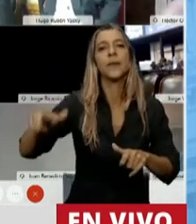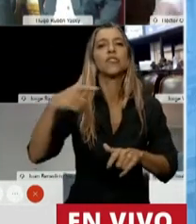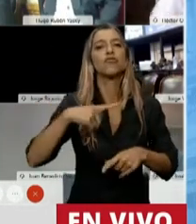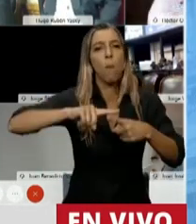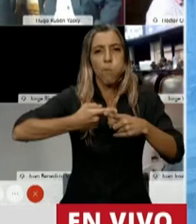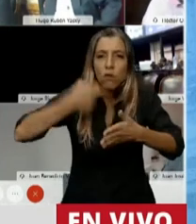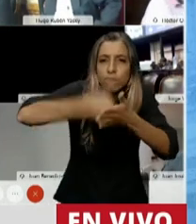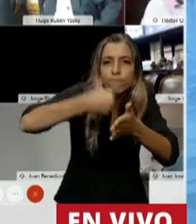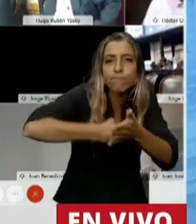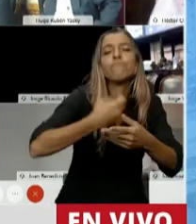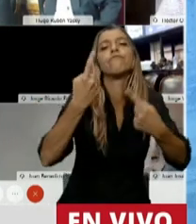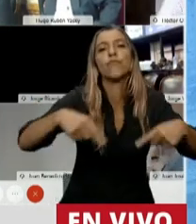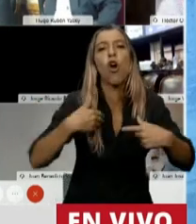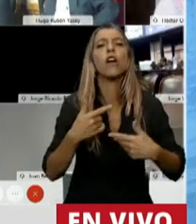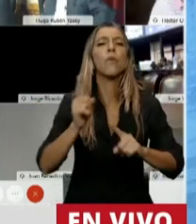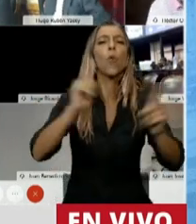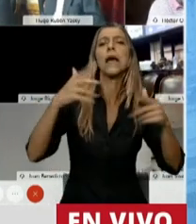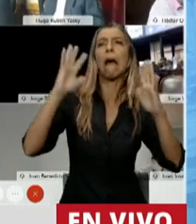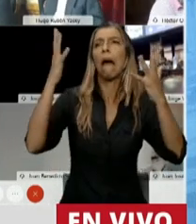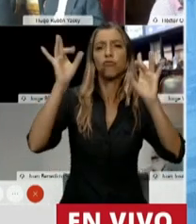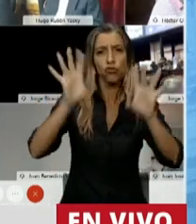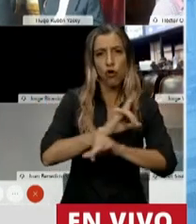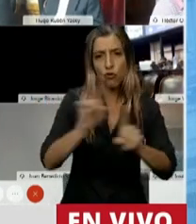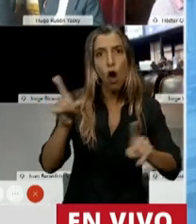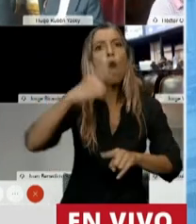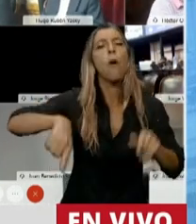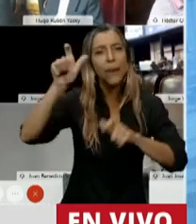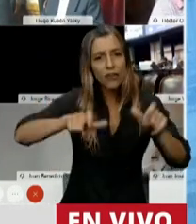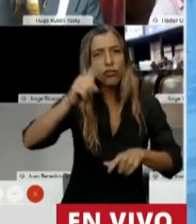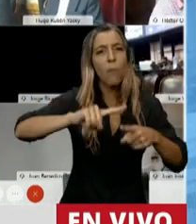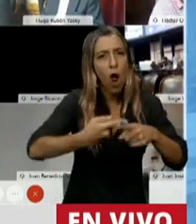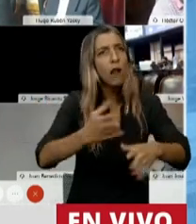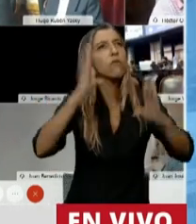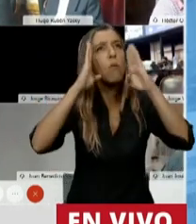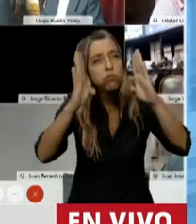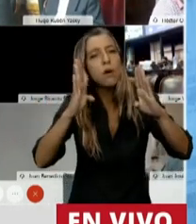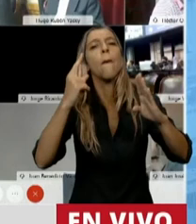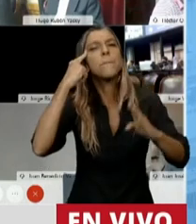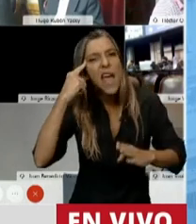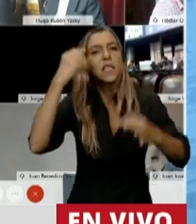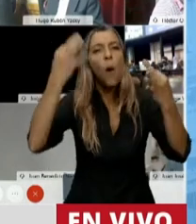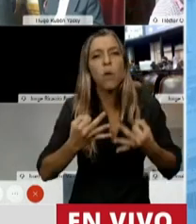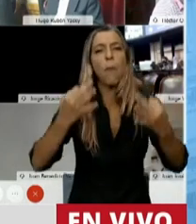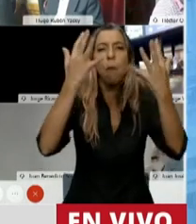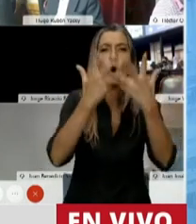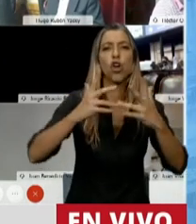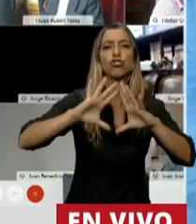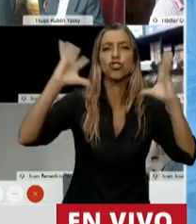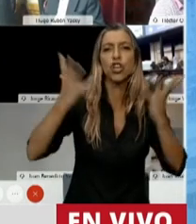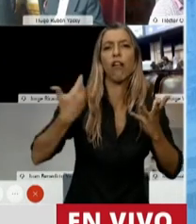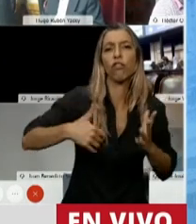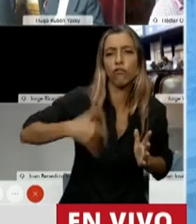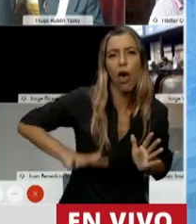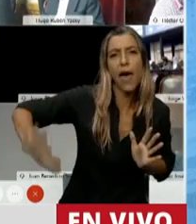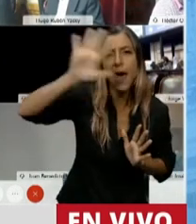no son aplaudidores seriales, sino conscientes de un proyecto nacional, diputado, que han defendido, vaya cerrando, por favor, hasta con